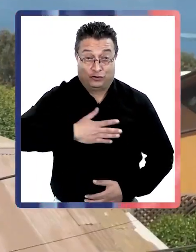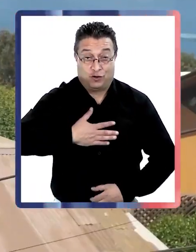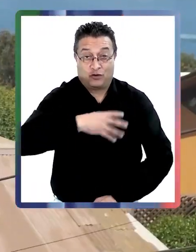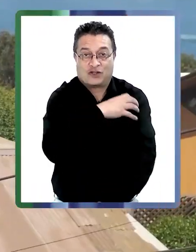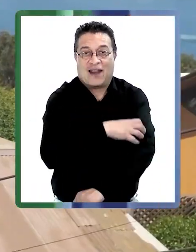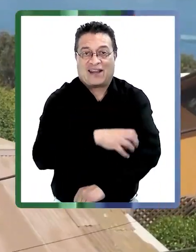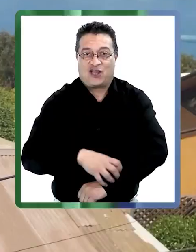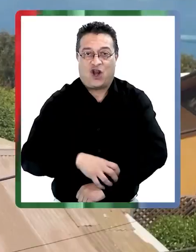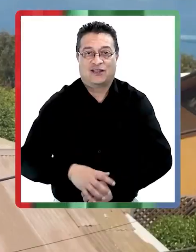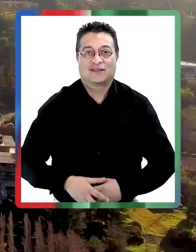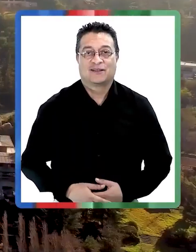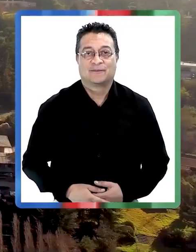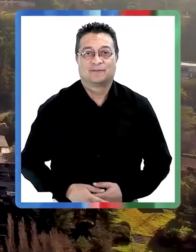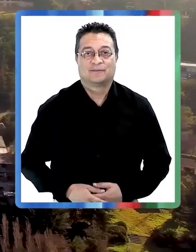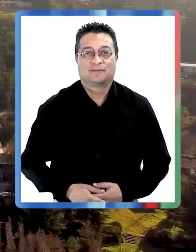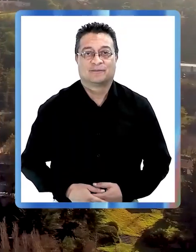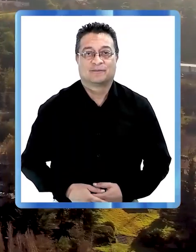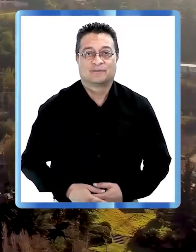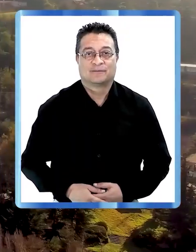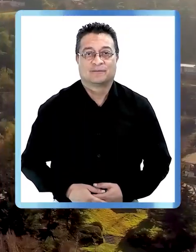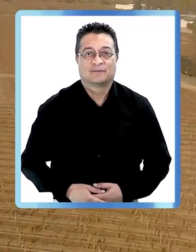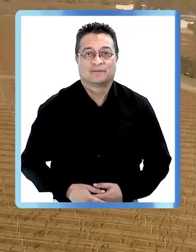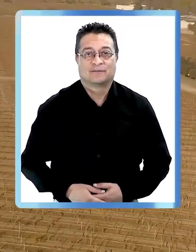Somos las regiones.